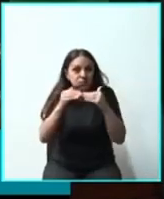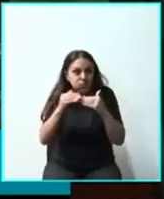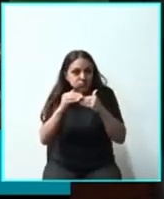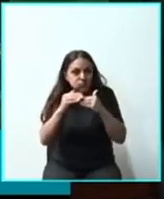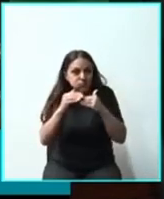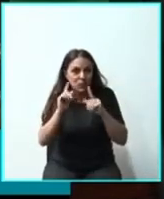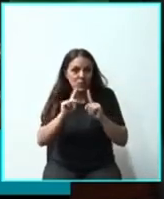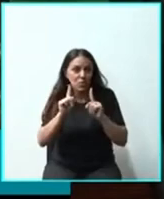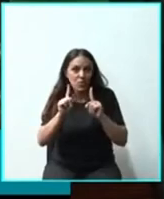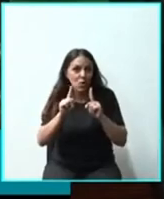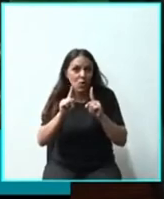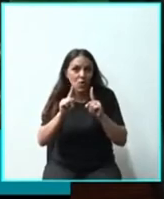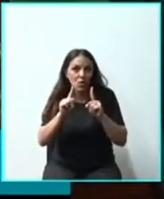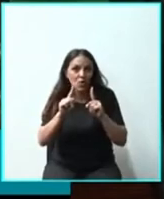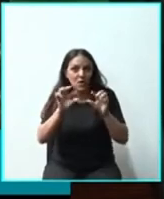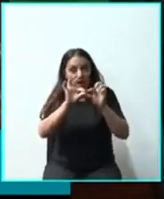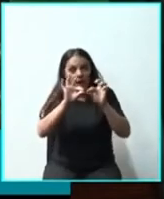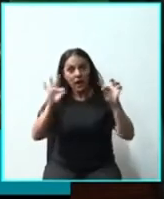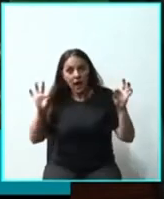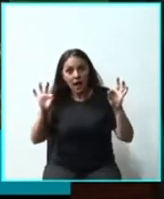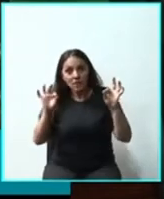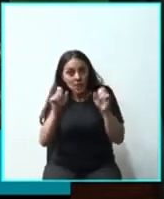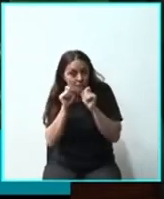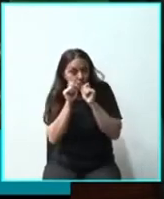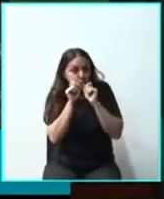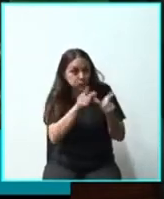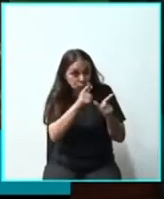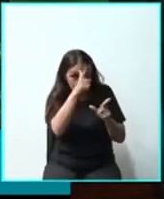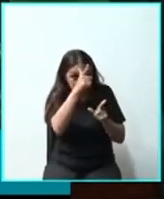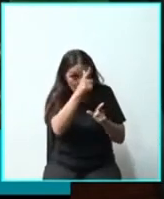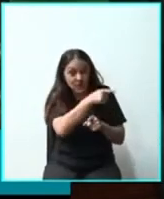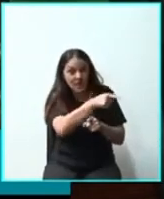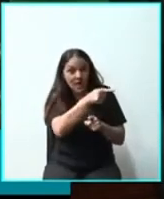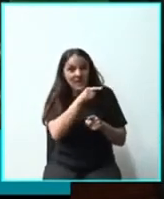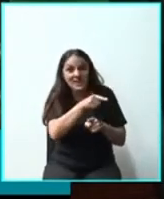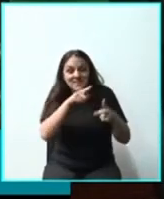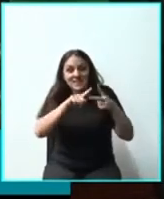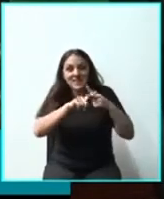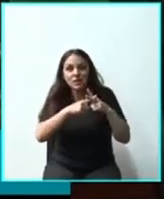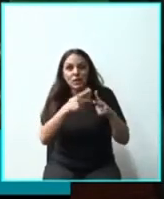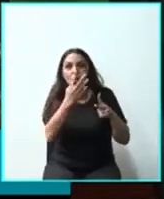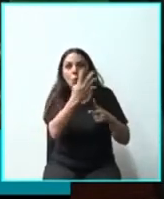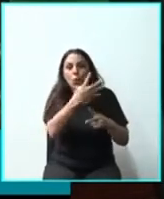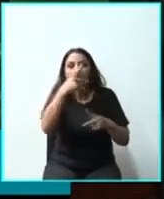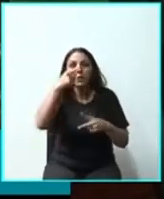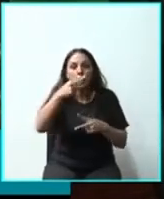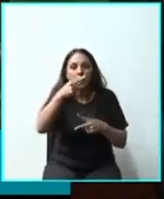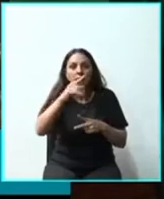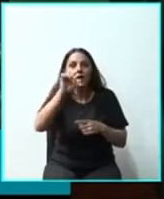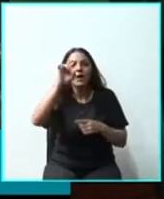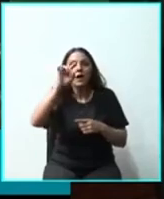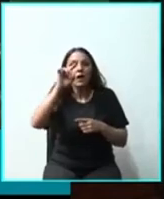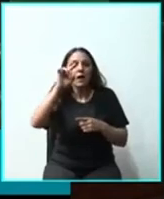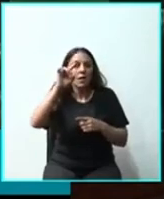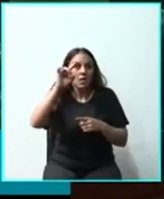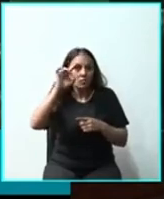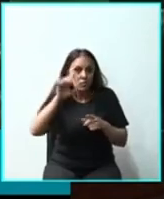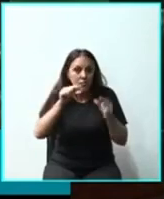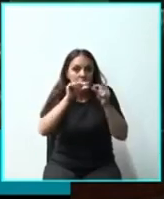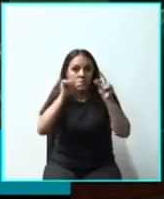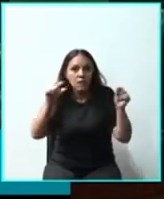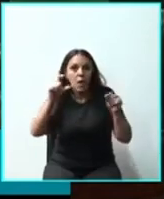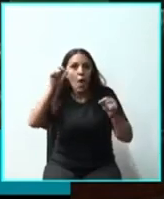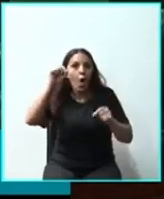red es de uso propio, es tecnología 4K y uso de fibra óptica